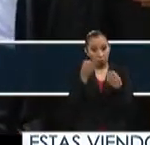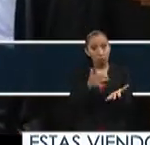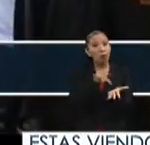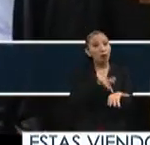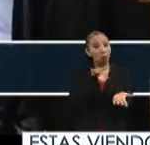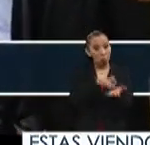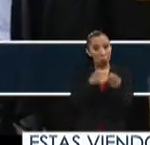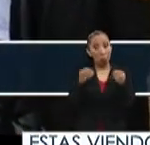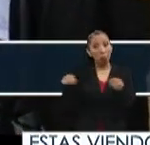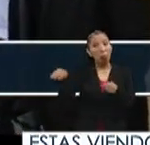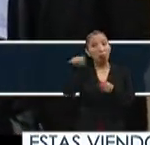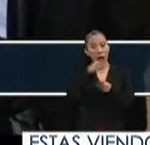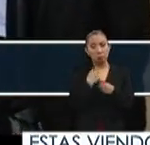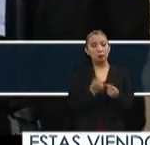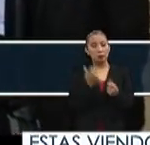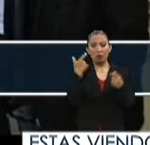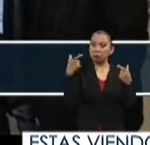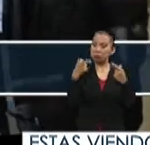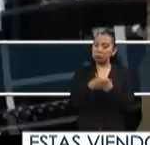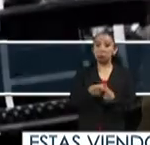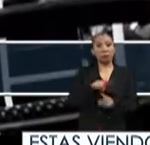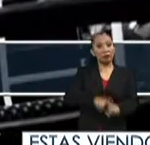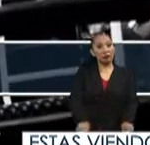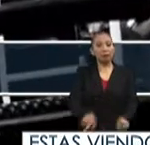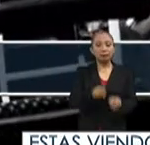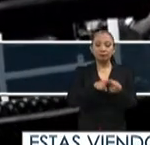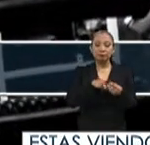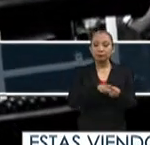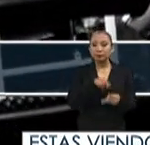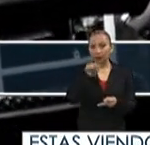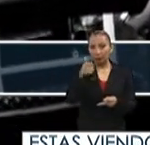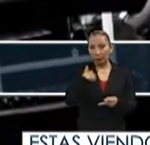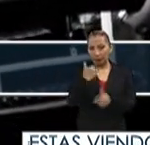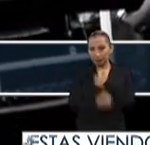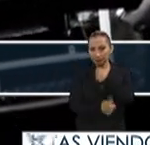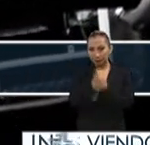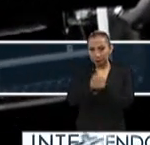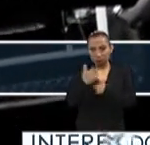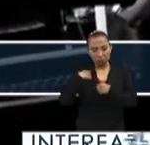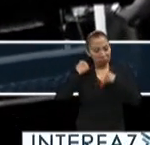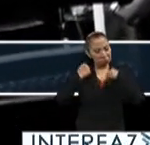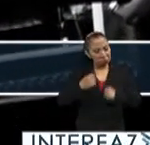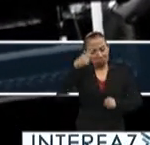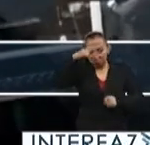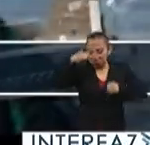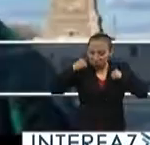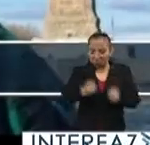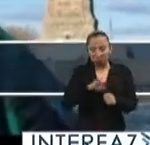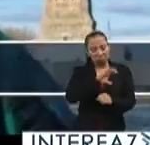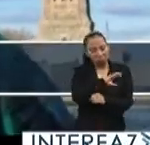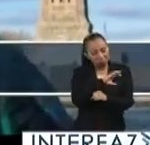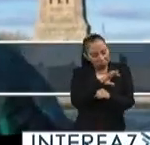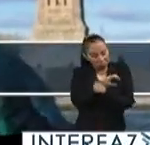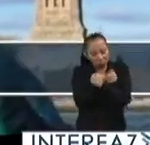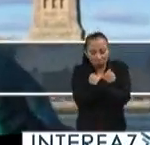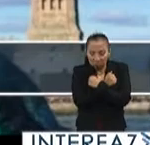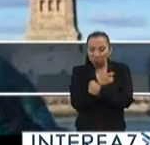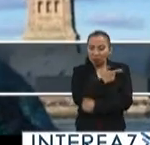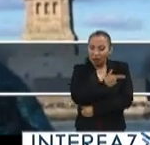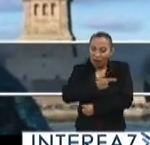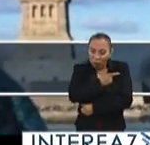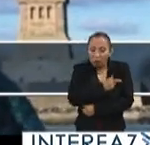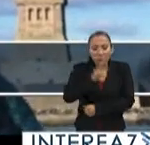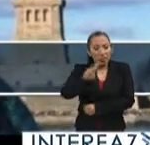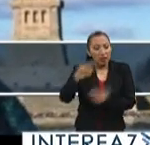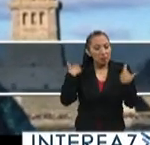mucho apoyo. Entonces, esa es la primera perspectiva. La segunda, en cuanto a mi carrera, la reafirmo. Adoro lo que estoy estudiando y en verdad quiero